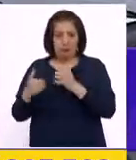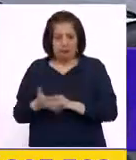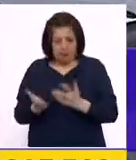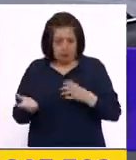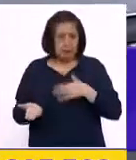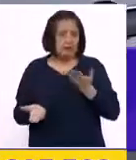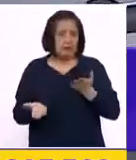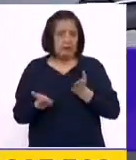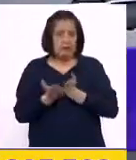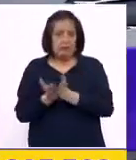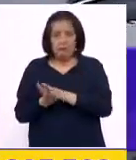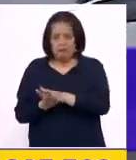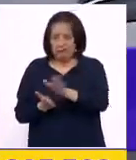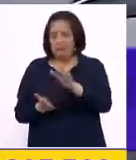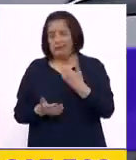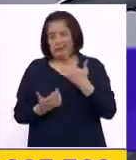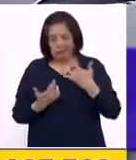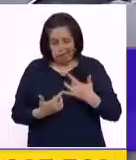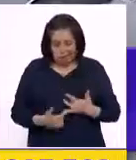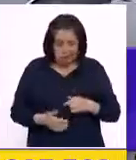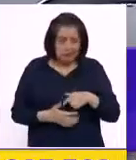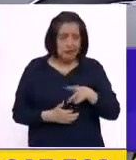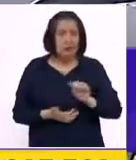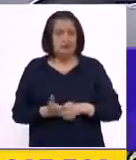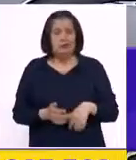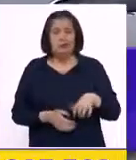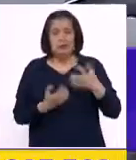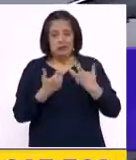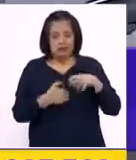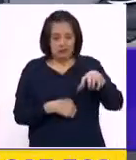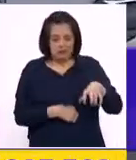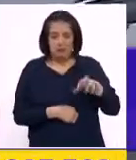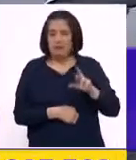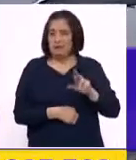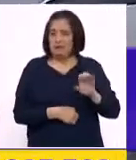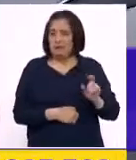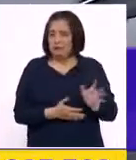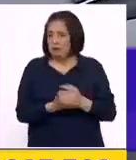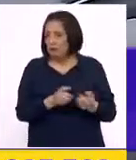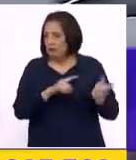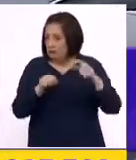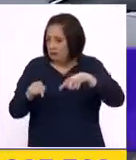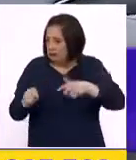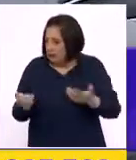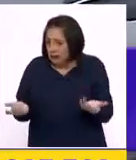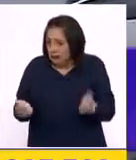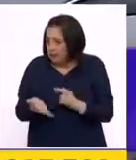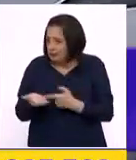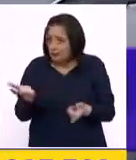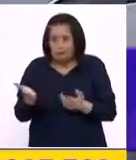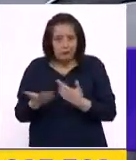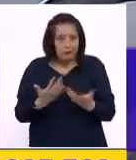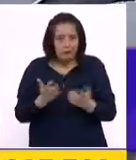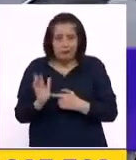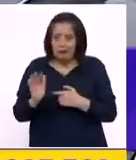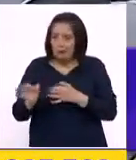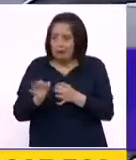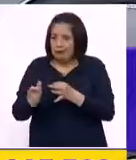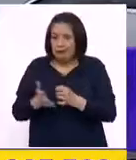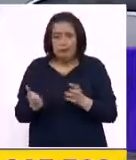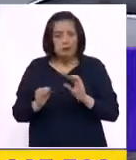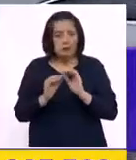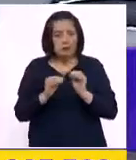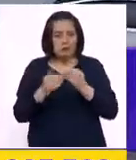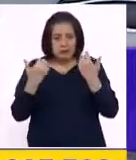Ancón y de verdad es triste y penoso que Repsol hasta el día de hoy no se presente, no se muestre y no dé una solución.